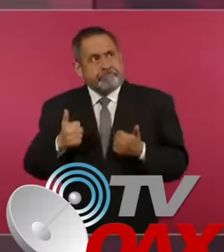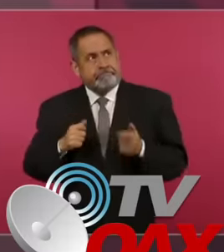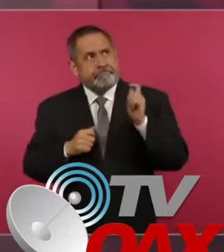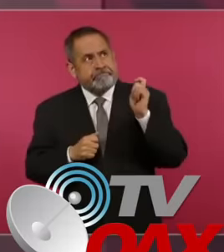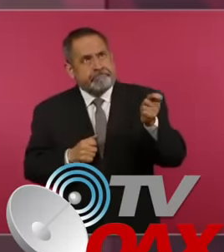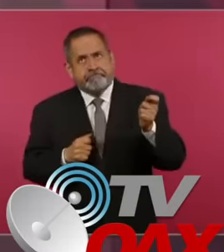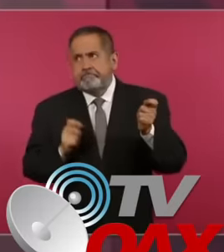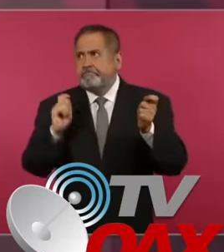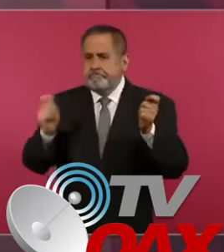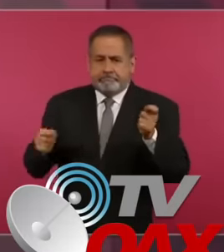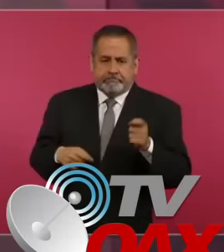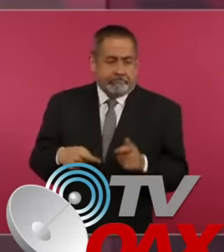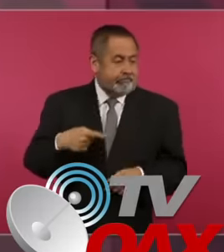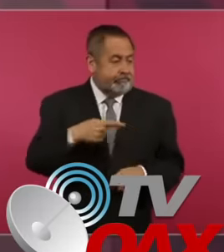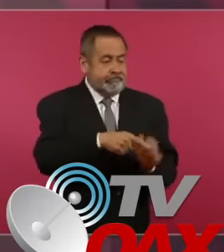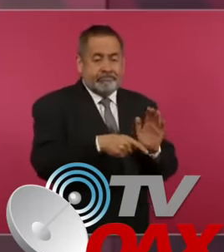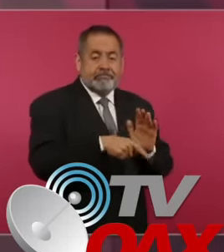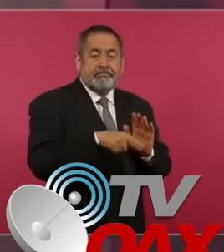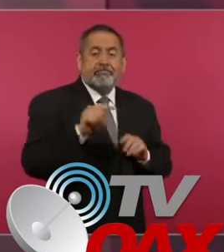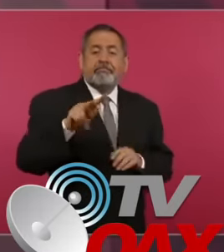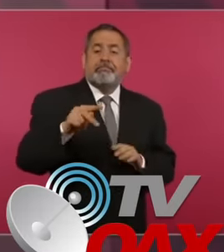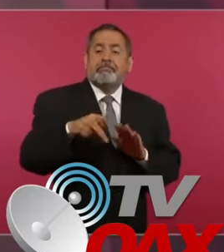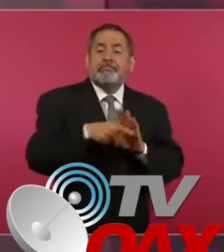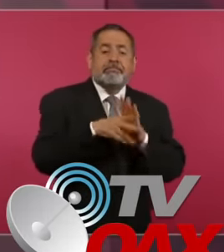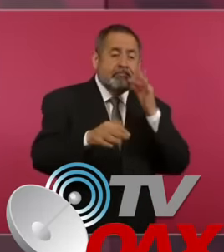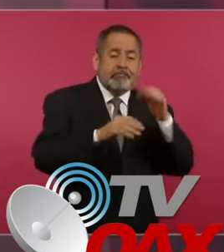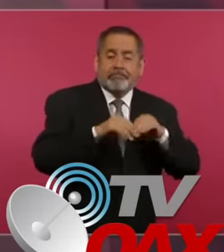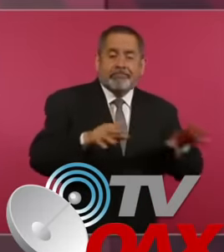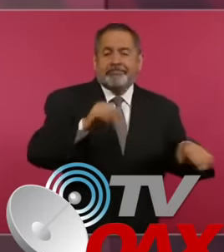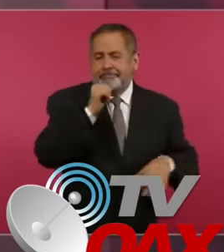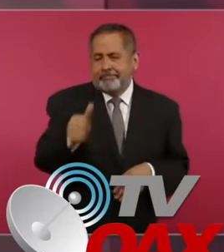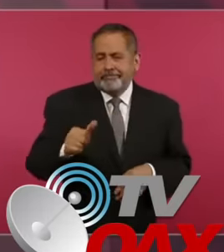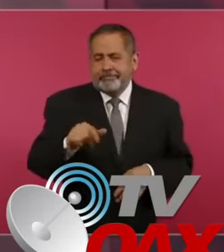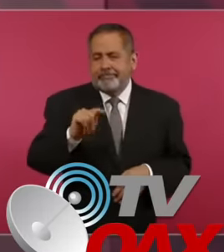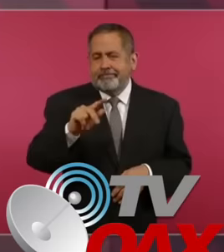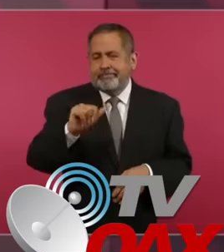porque esto no lo va a pasar Televisa, ni Azteca,